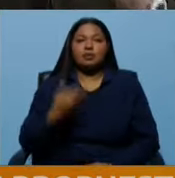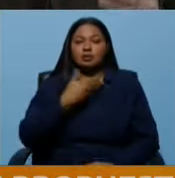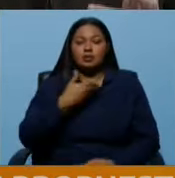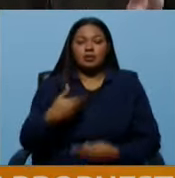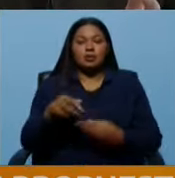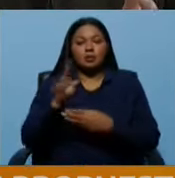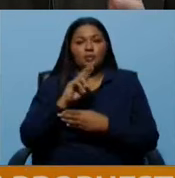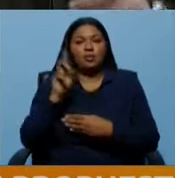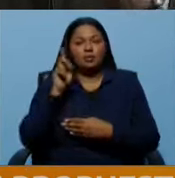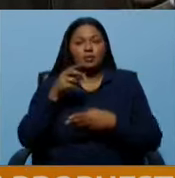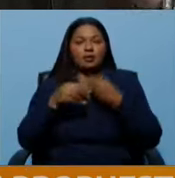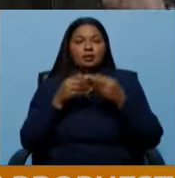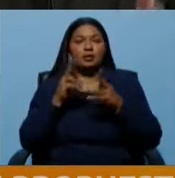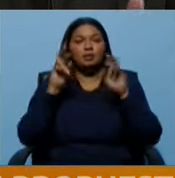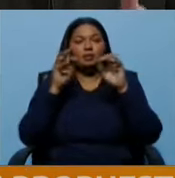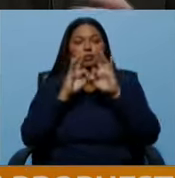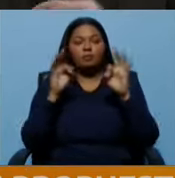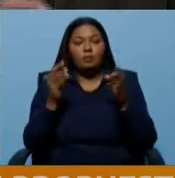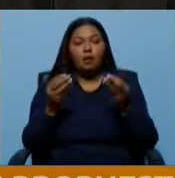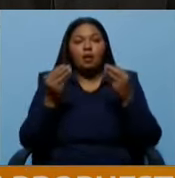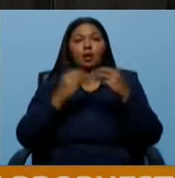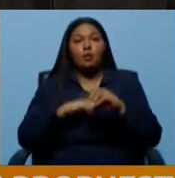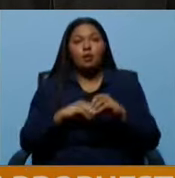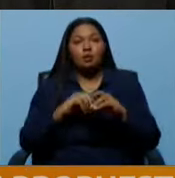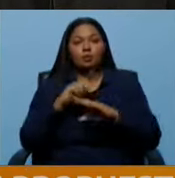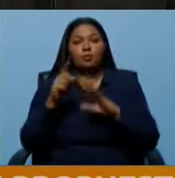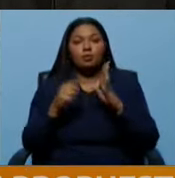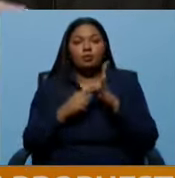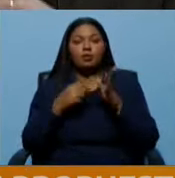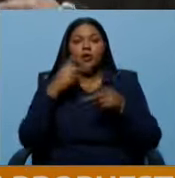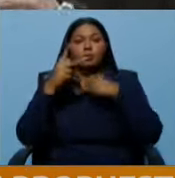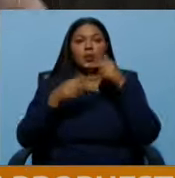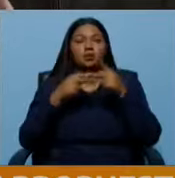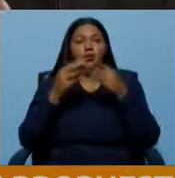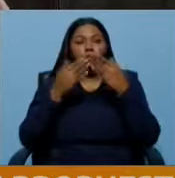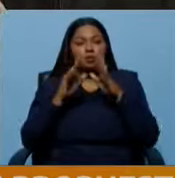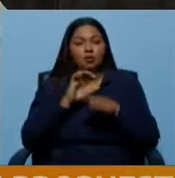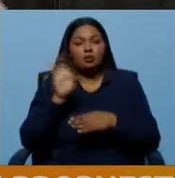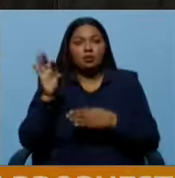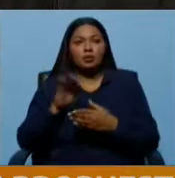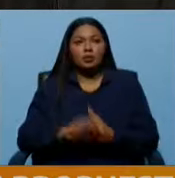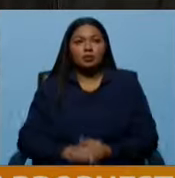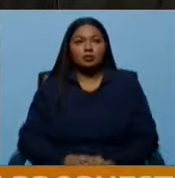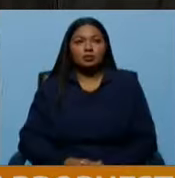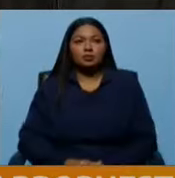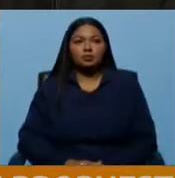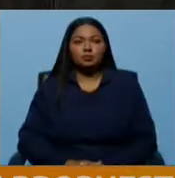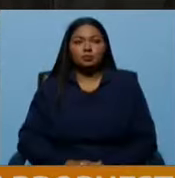el nuevo alineamiento, la nueva configuración de las políticas públicas en nuestro país? Una vez que hacemos esa